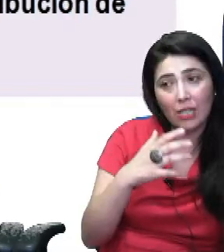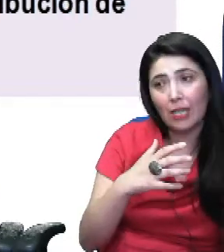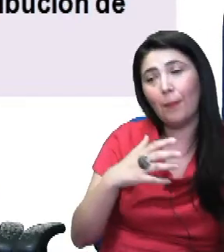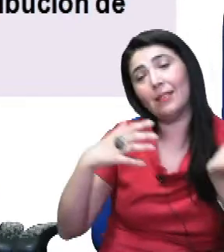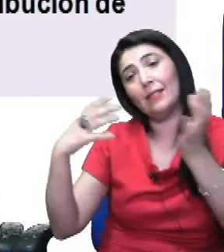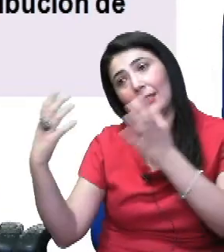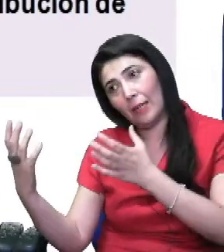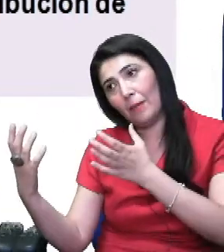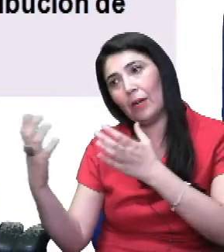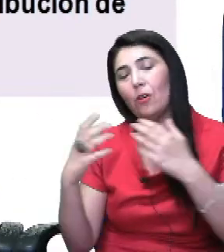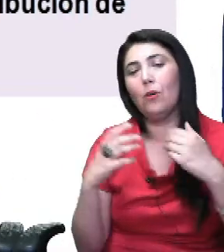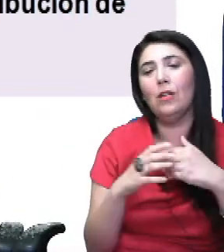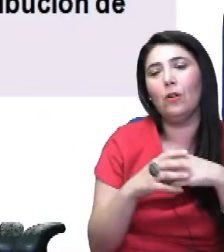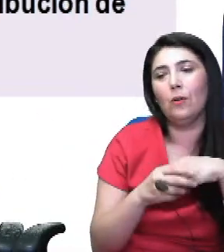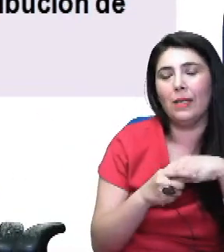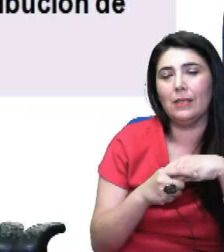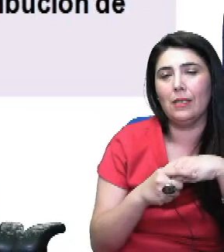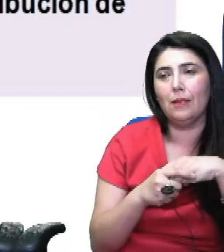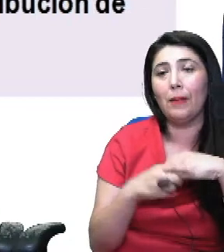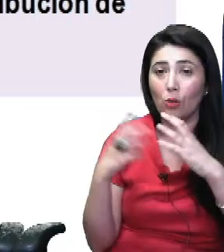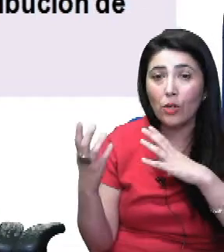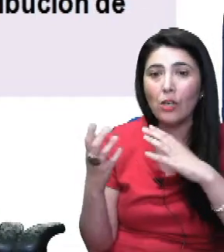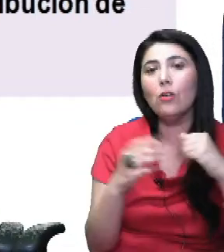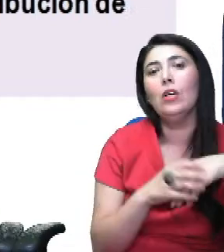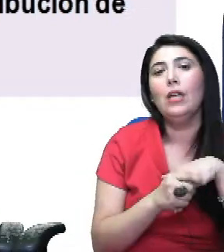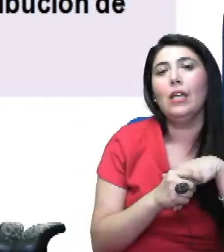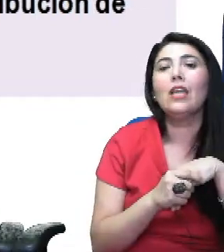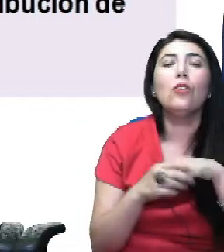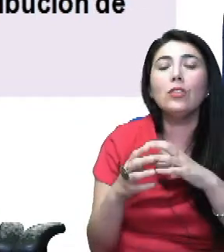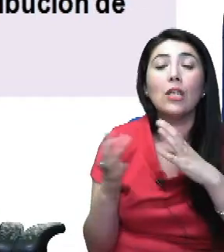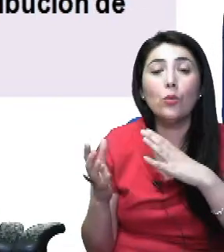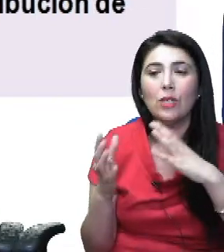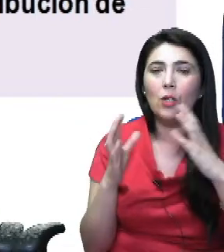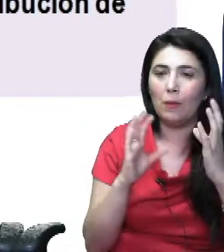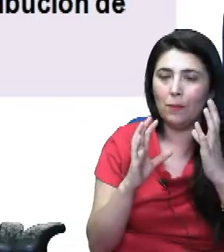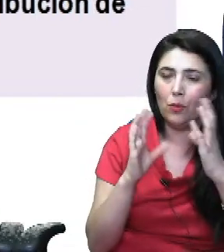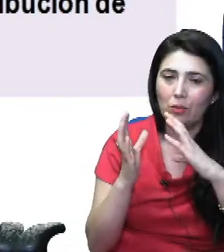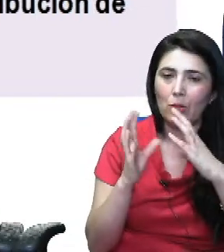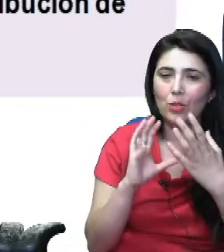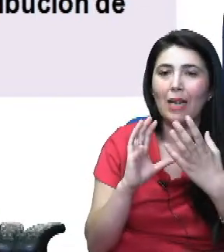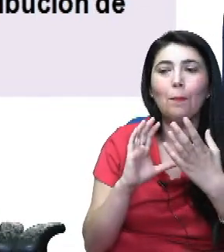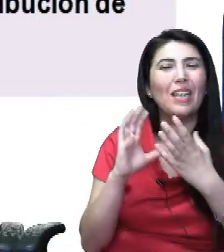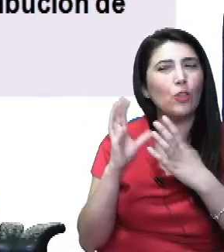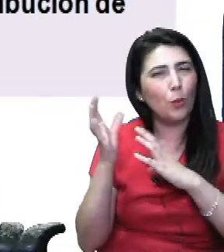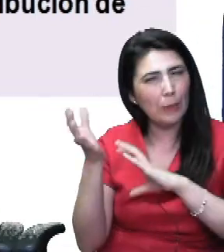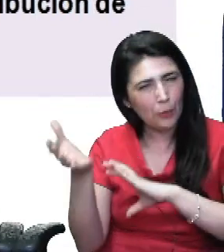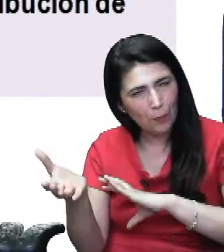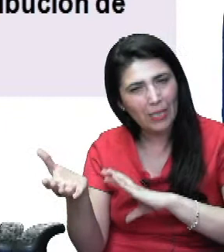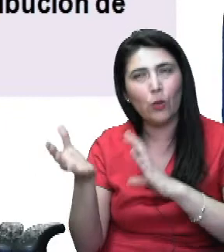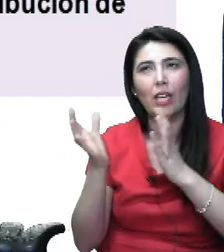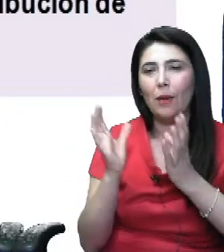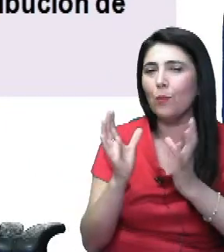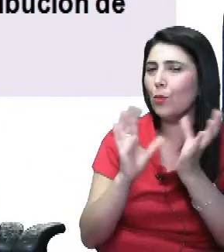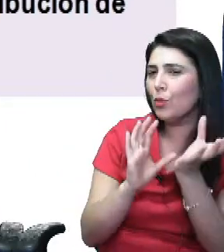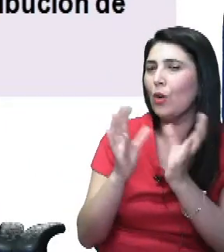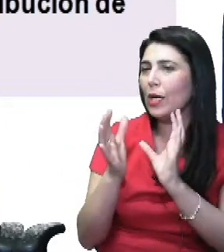esperables y otras que ya pasan a estar en el plano de lo más patológico, que no se reducen al trastorno por estrés